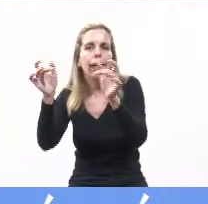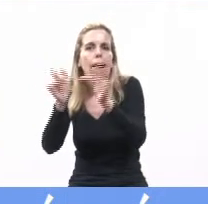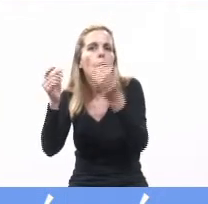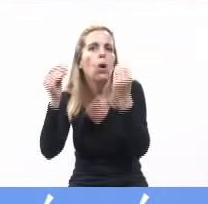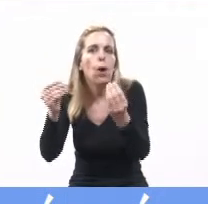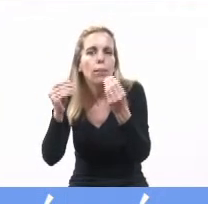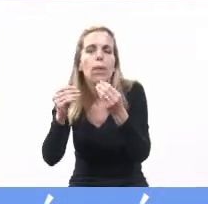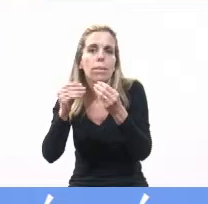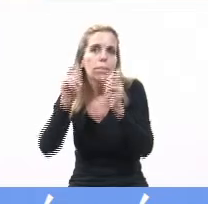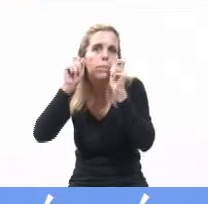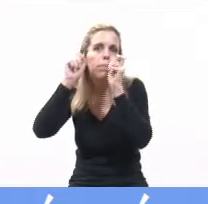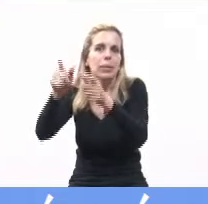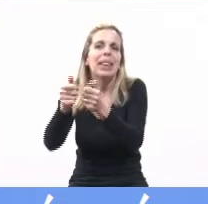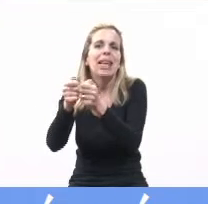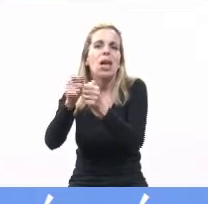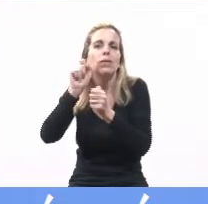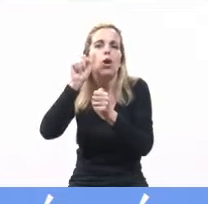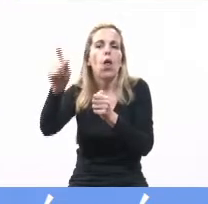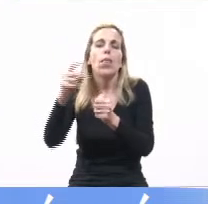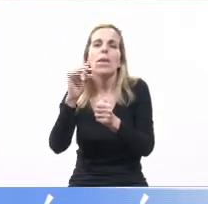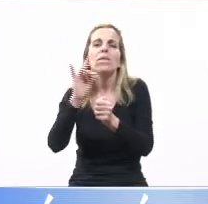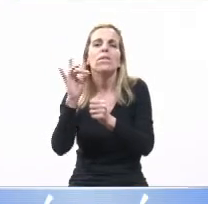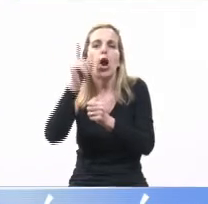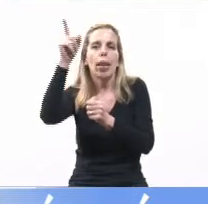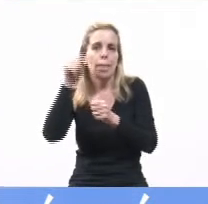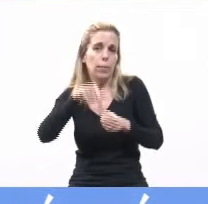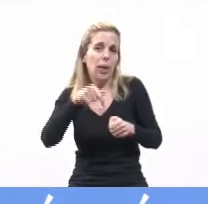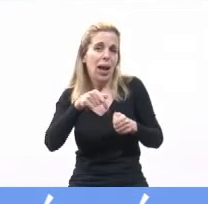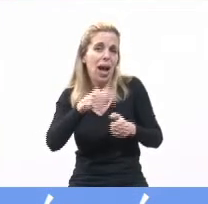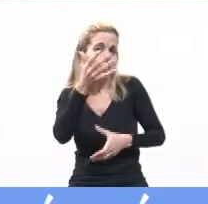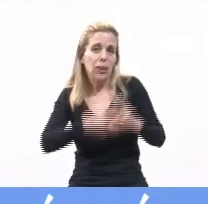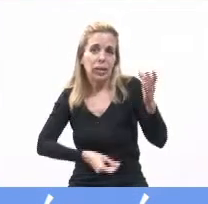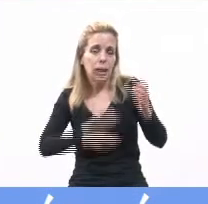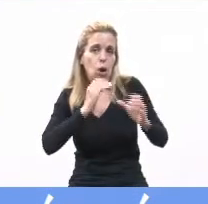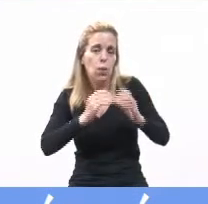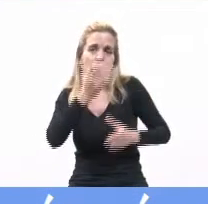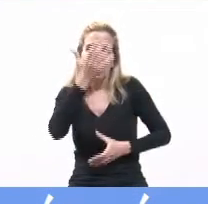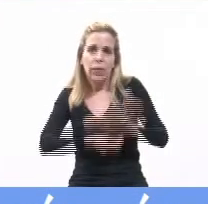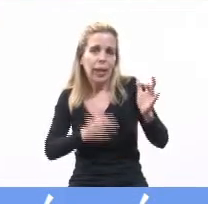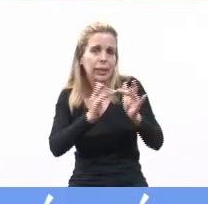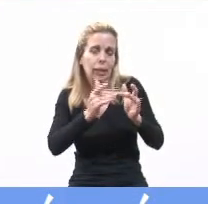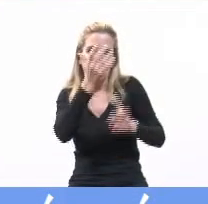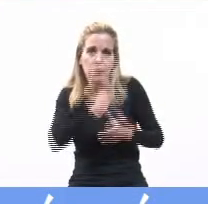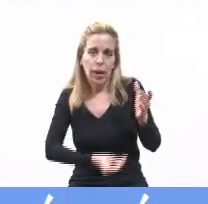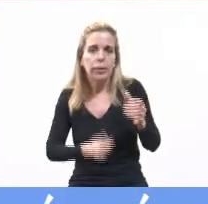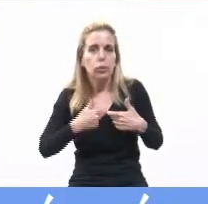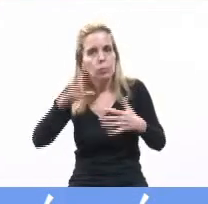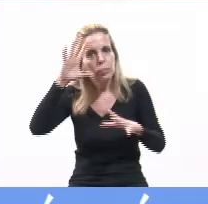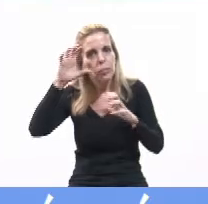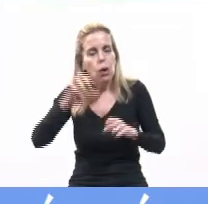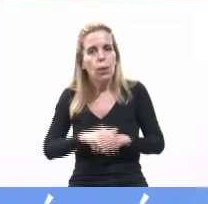con la telefonía de Bolivia, porque la telefonía argentina no funciona. Yo recuerdo,